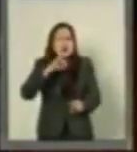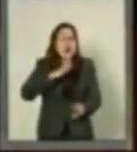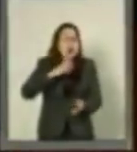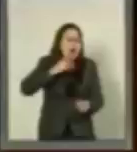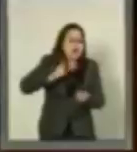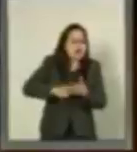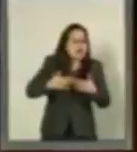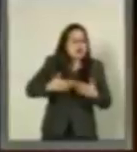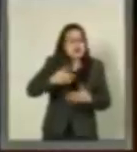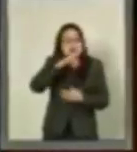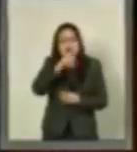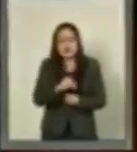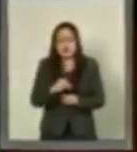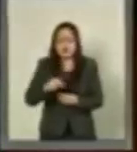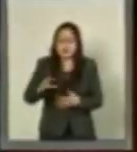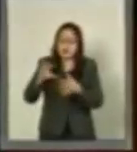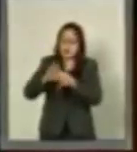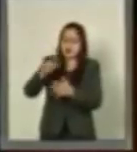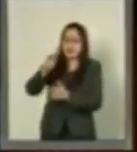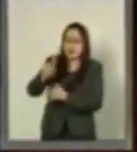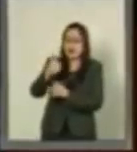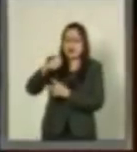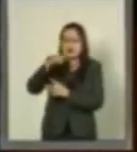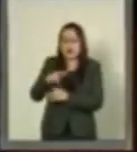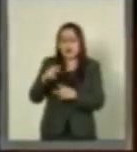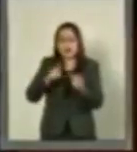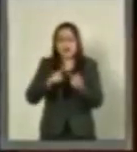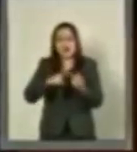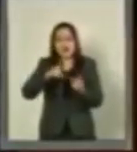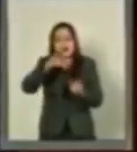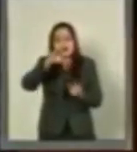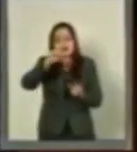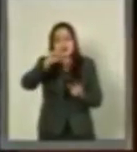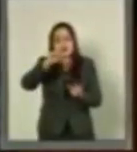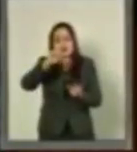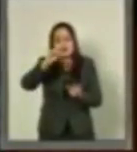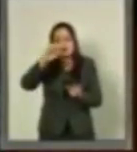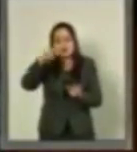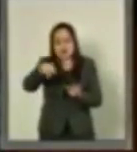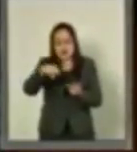Apoyamos con los controles que se realizan en la PGR, que se realizan en el CISEN.